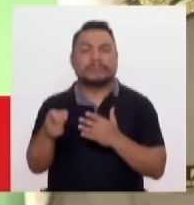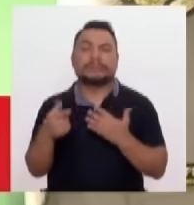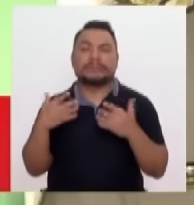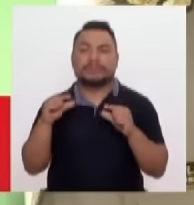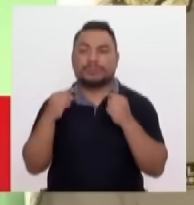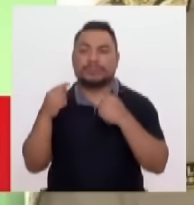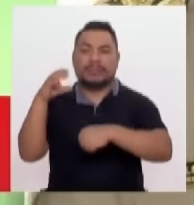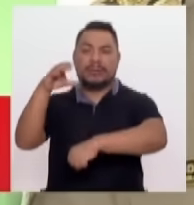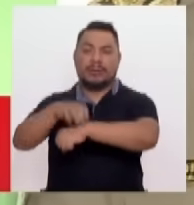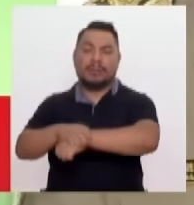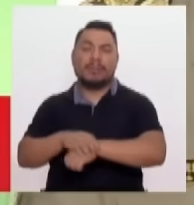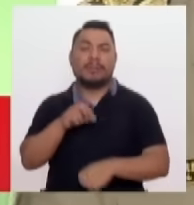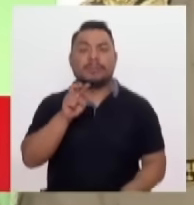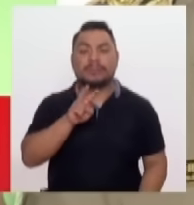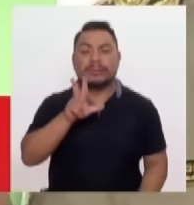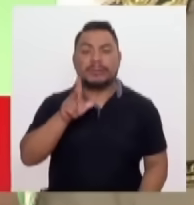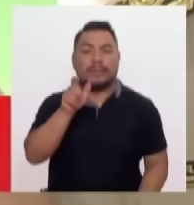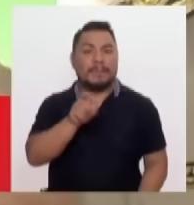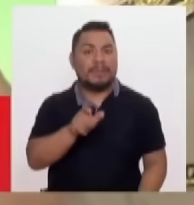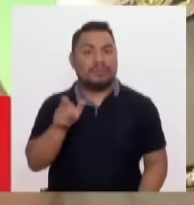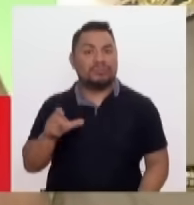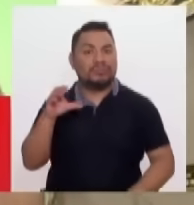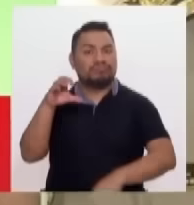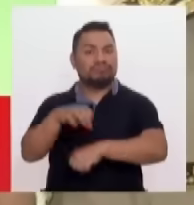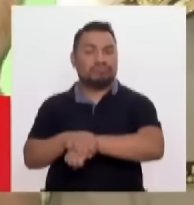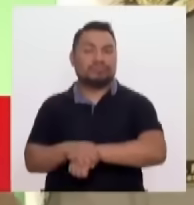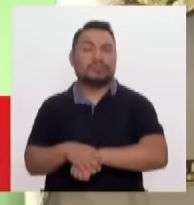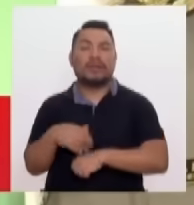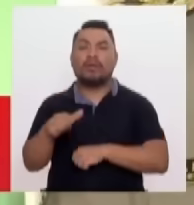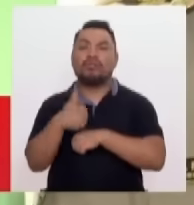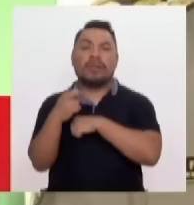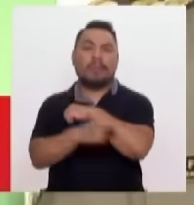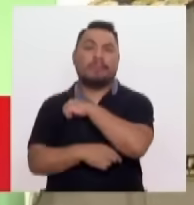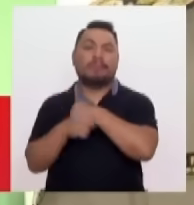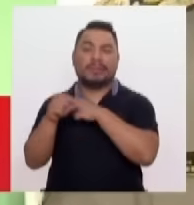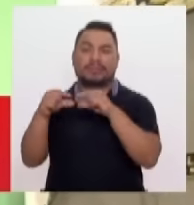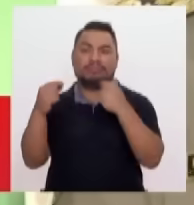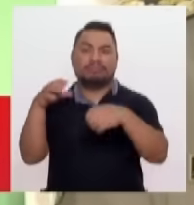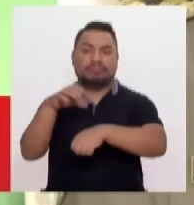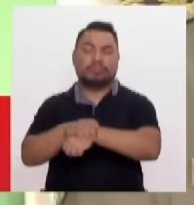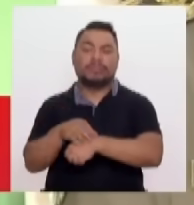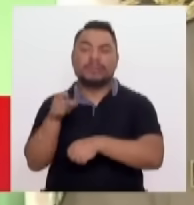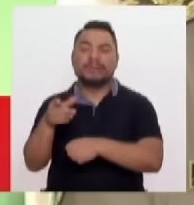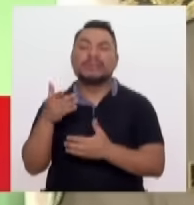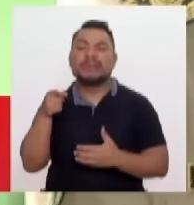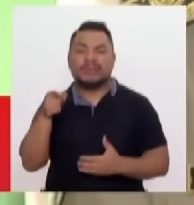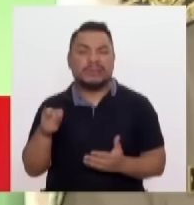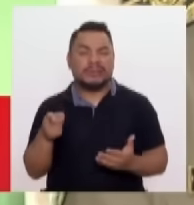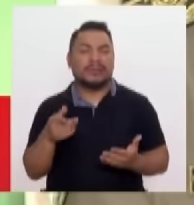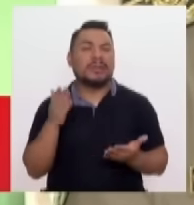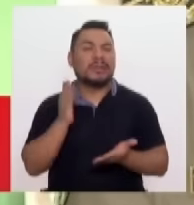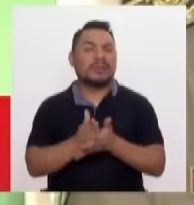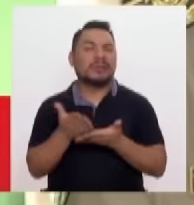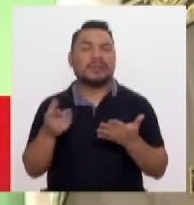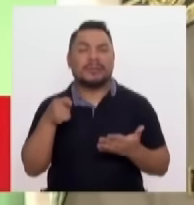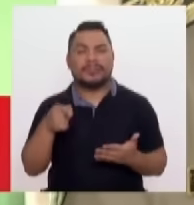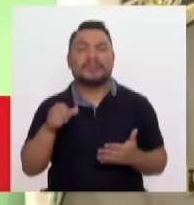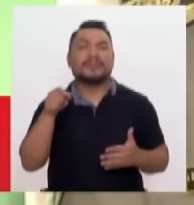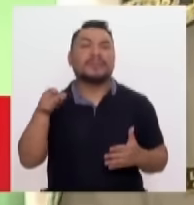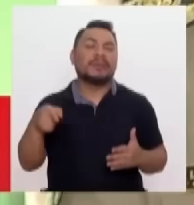captura de 23 personas que estaban relacionadas con delitos